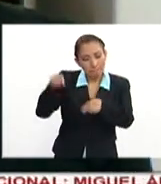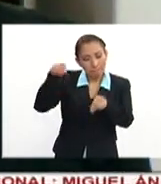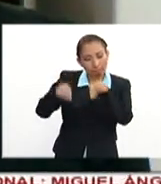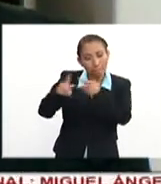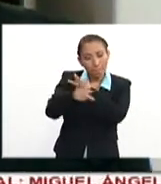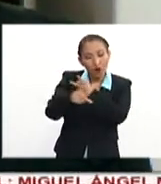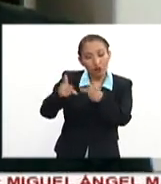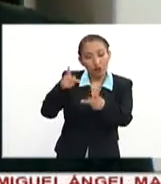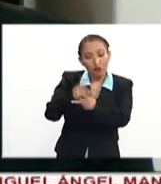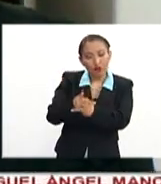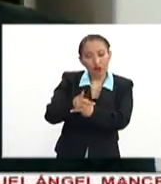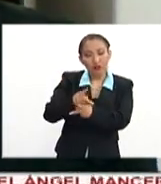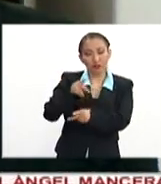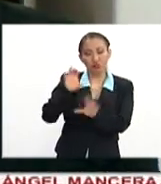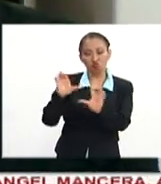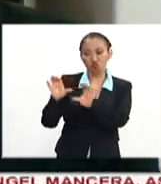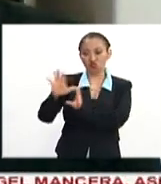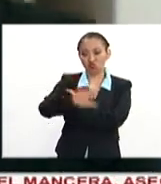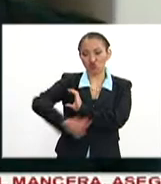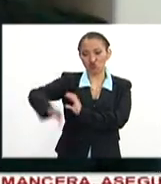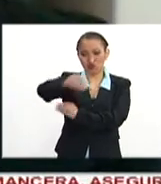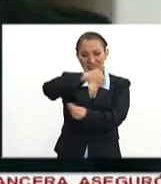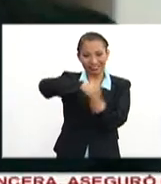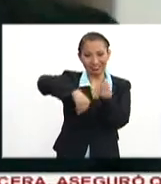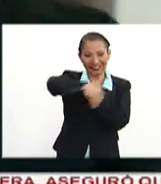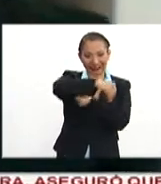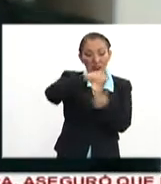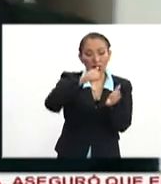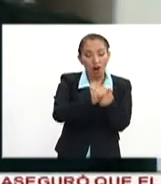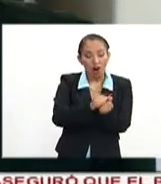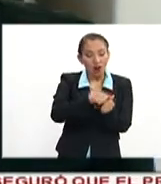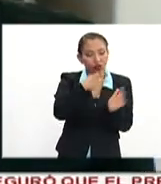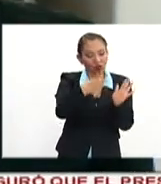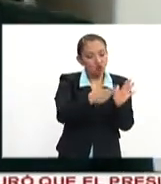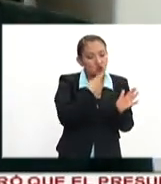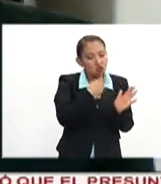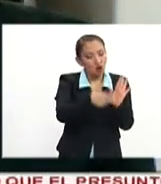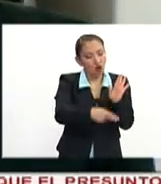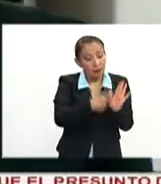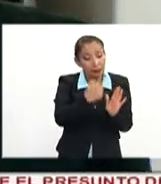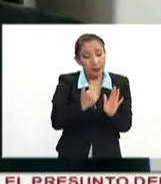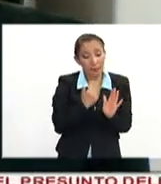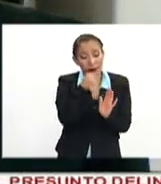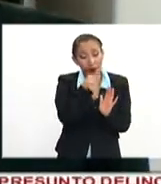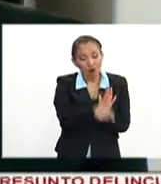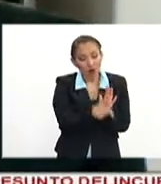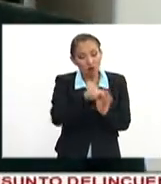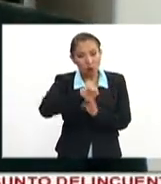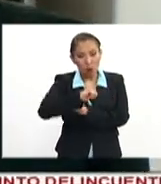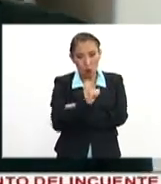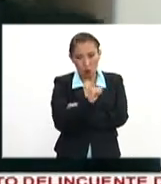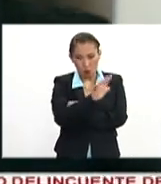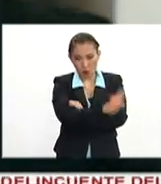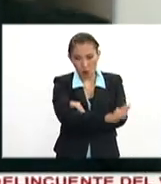productos ecosustentables a través del reciclaje y el aprovechamiento de un residuo